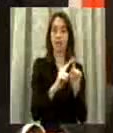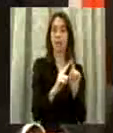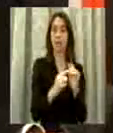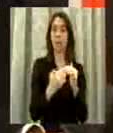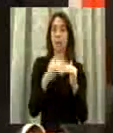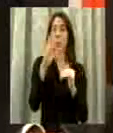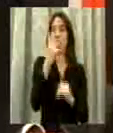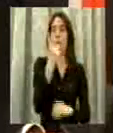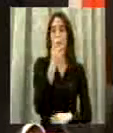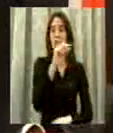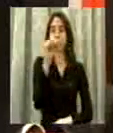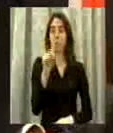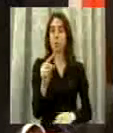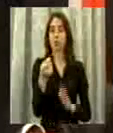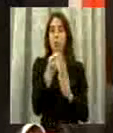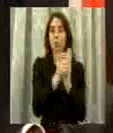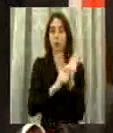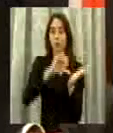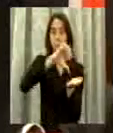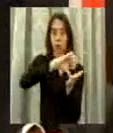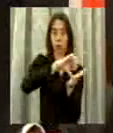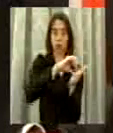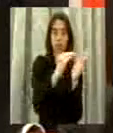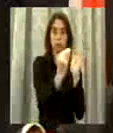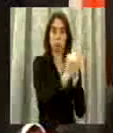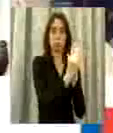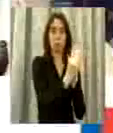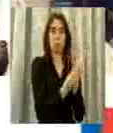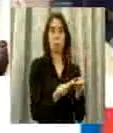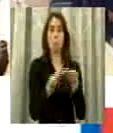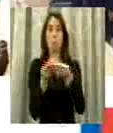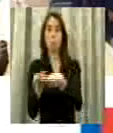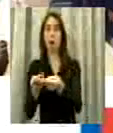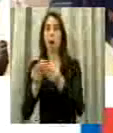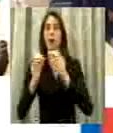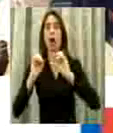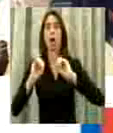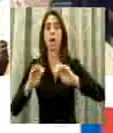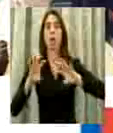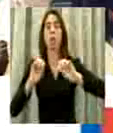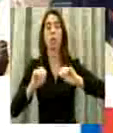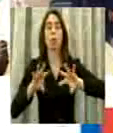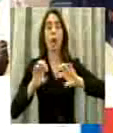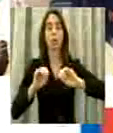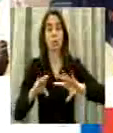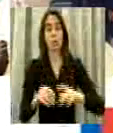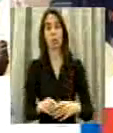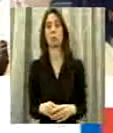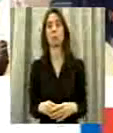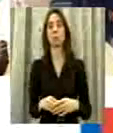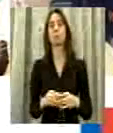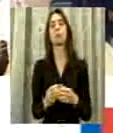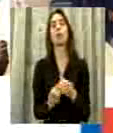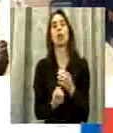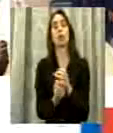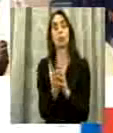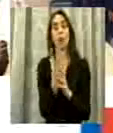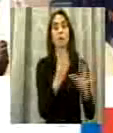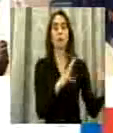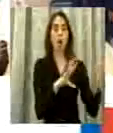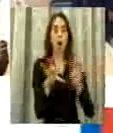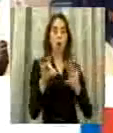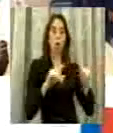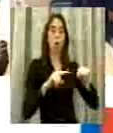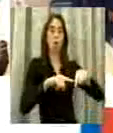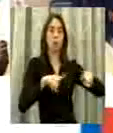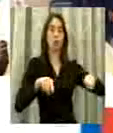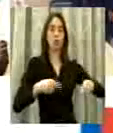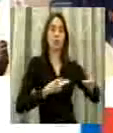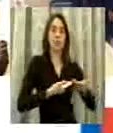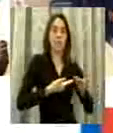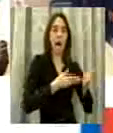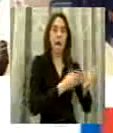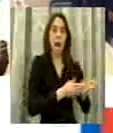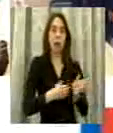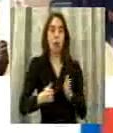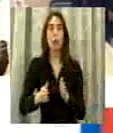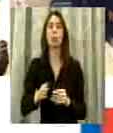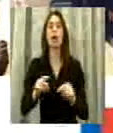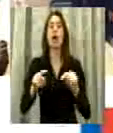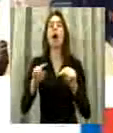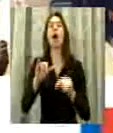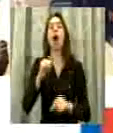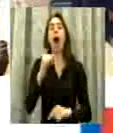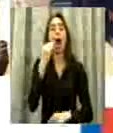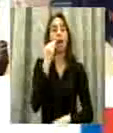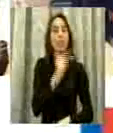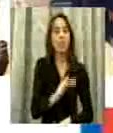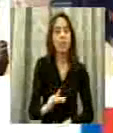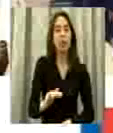del 20% del presupuesto de la Nación está destinado a la educación. Y, bueno, tenemos nuevos cupos para salas cunas, jardines infantiles, prekinder y